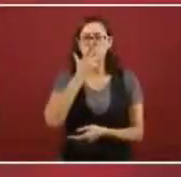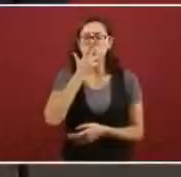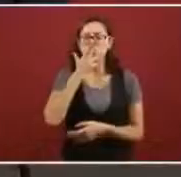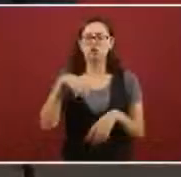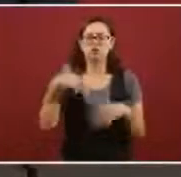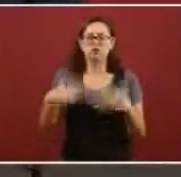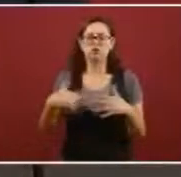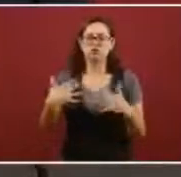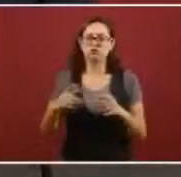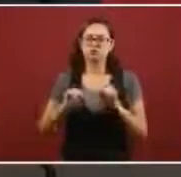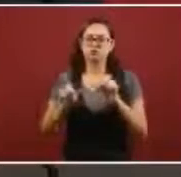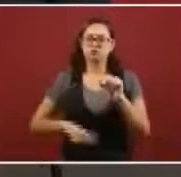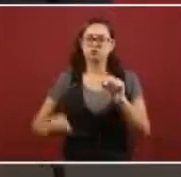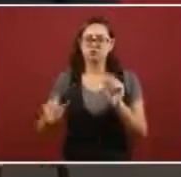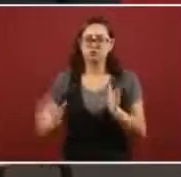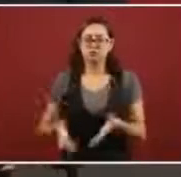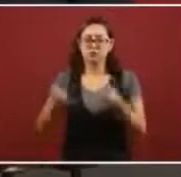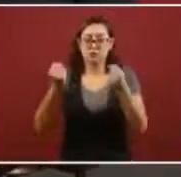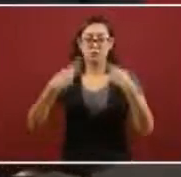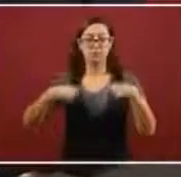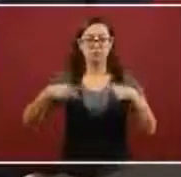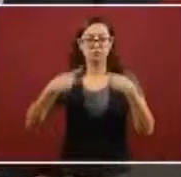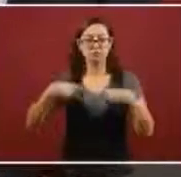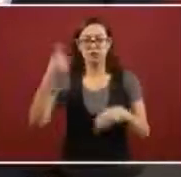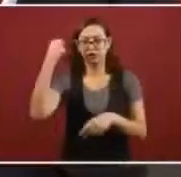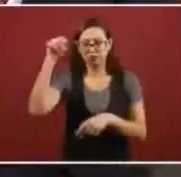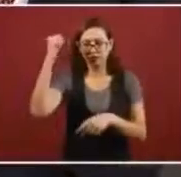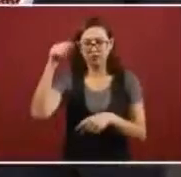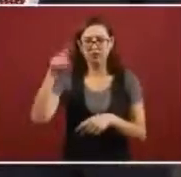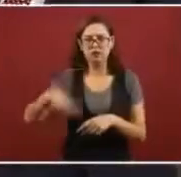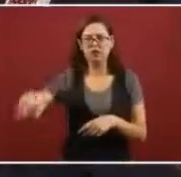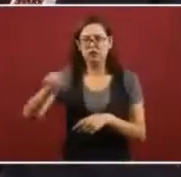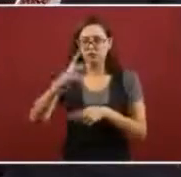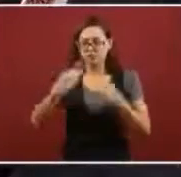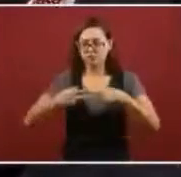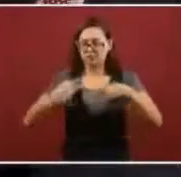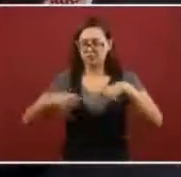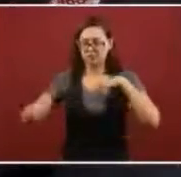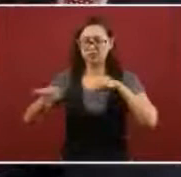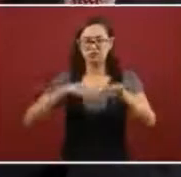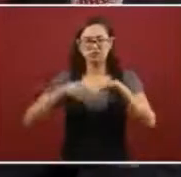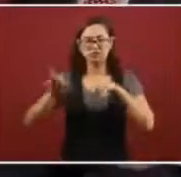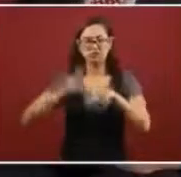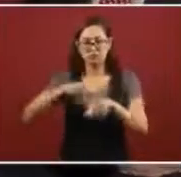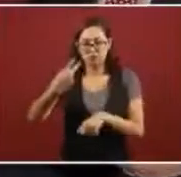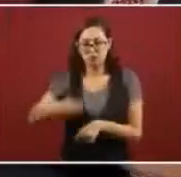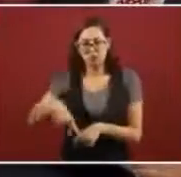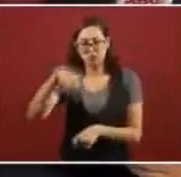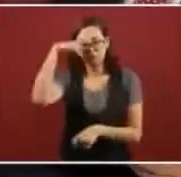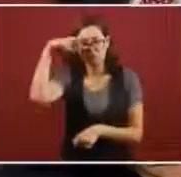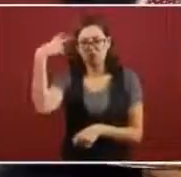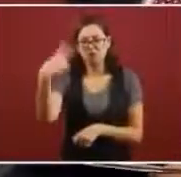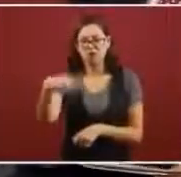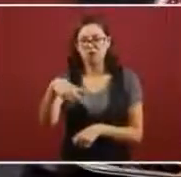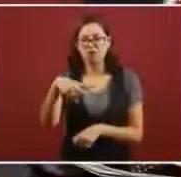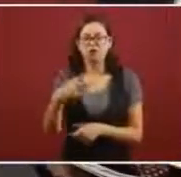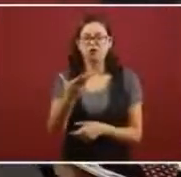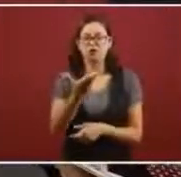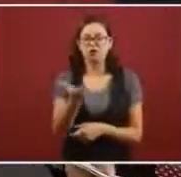país. Los técnicos mexicanos, los trabajadores mexicanos, en este caso,